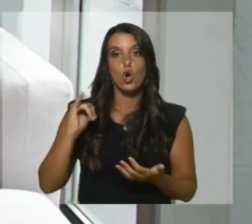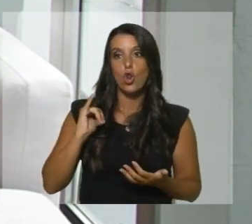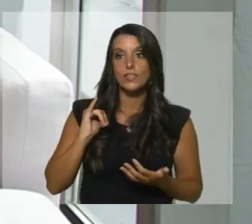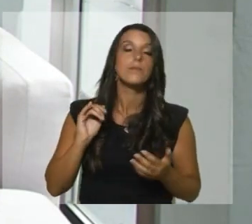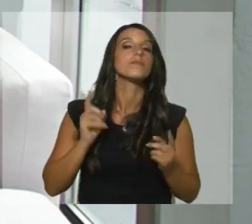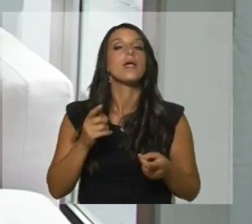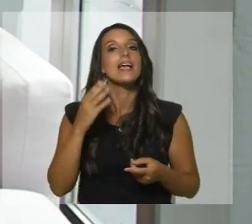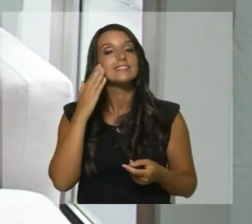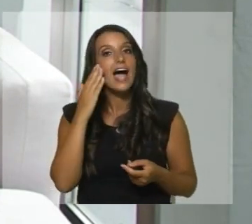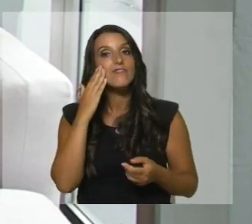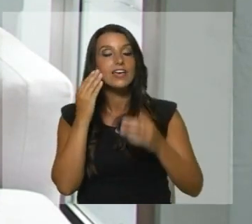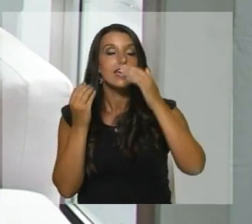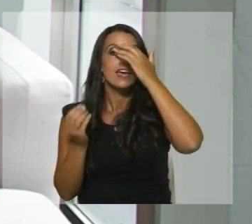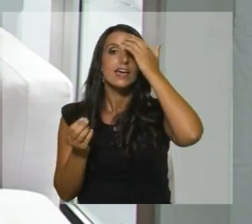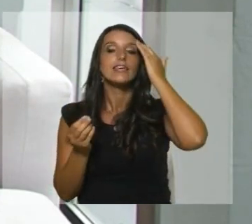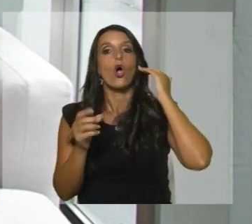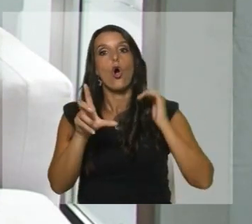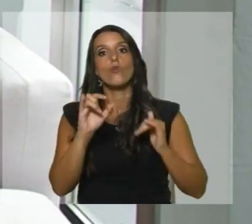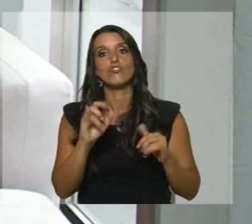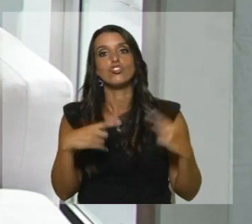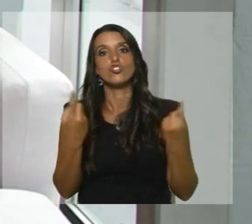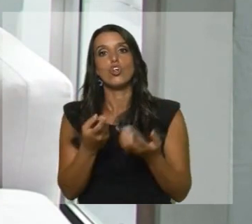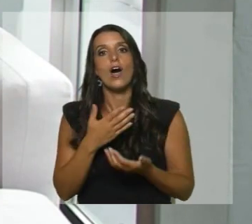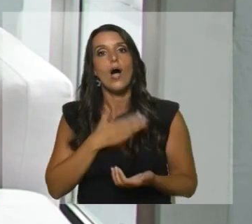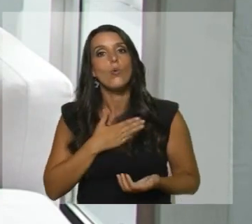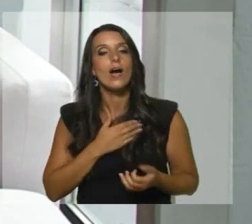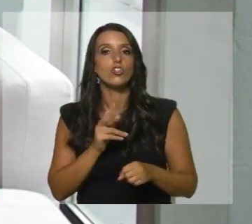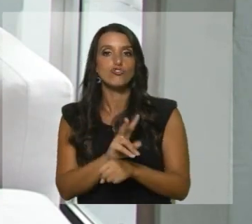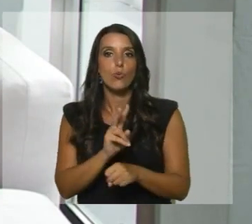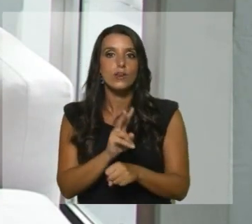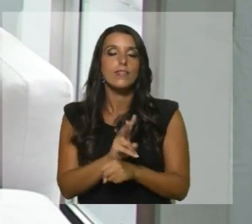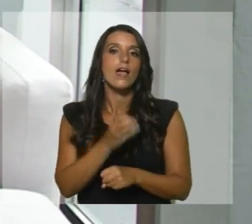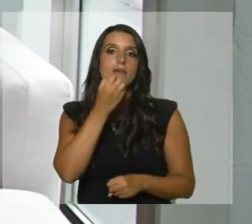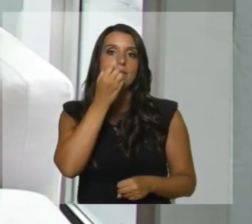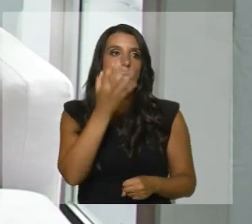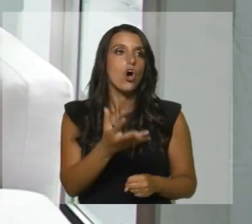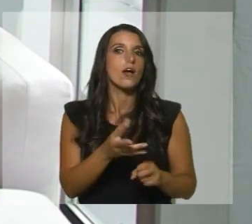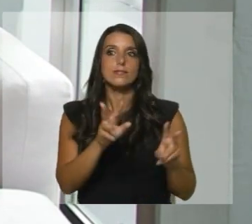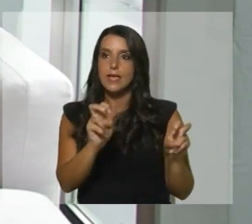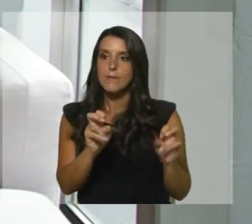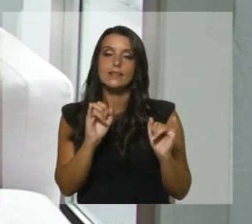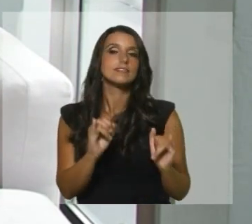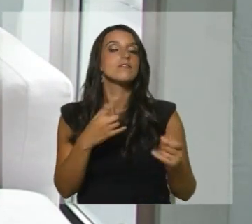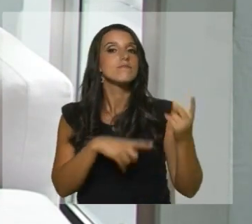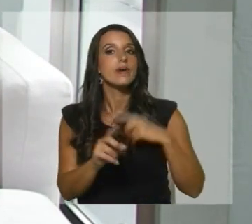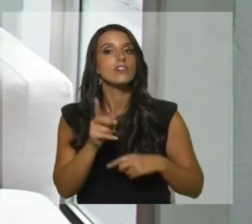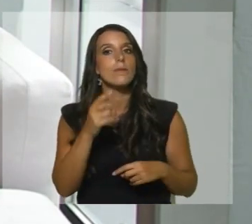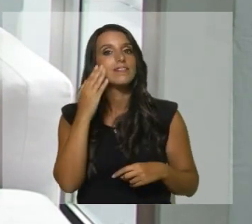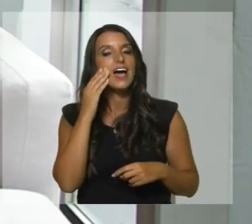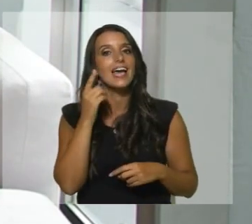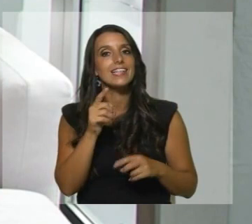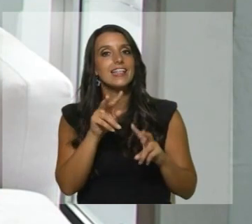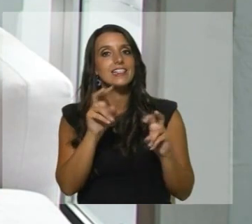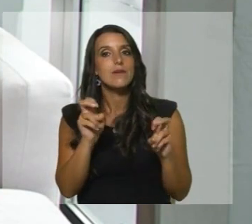entendiendo que por supuesto Estamos de acuerdo con la seguridad y con la mejora continua en tal aspecto pero entendiendo que esto tiene una